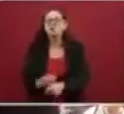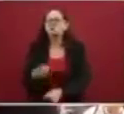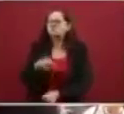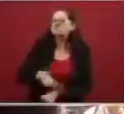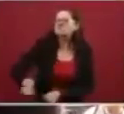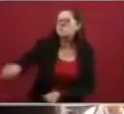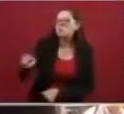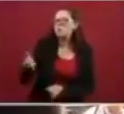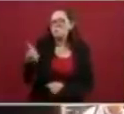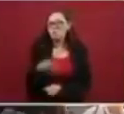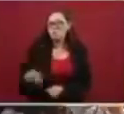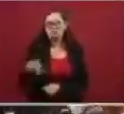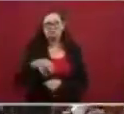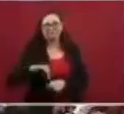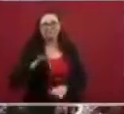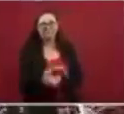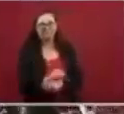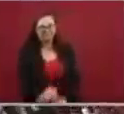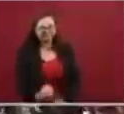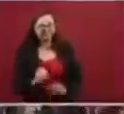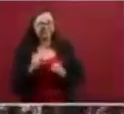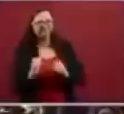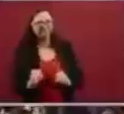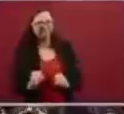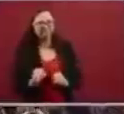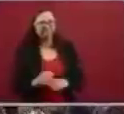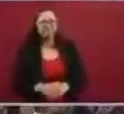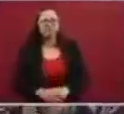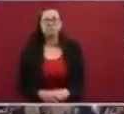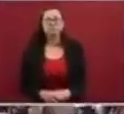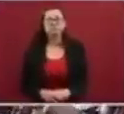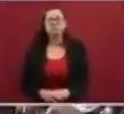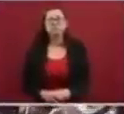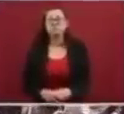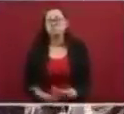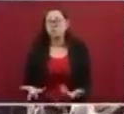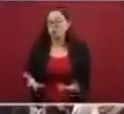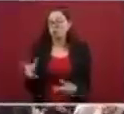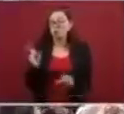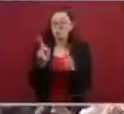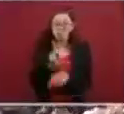Si forjamos una conciencia colectiva